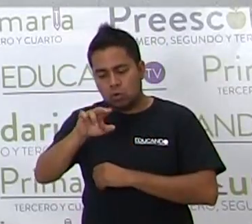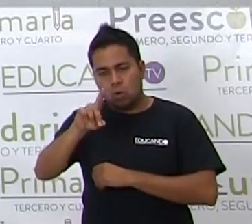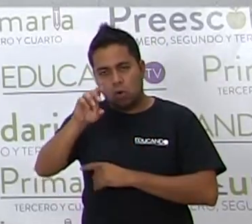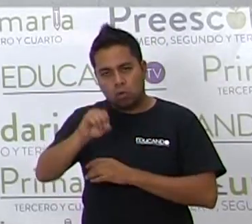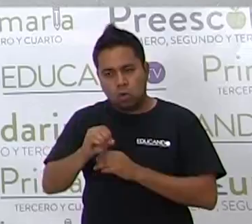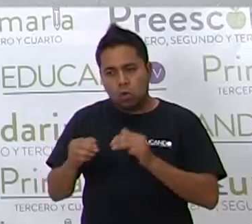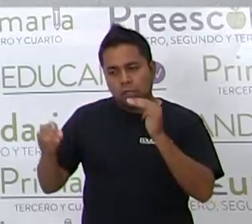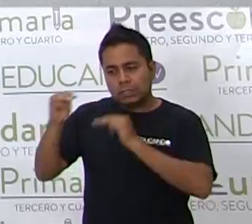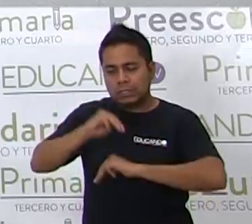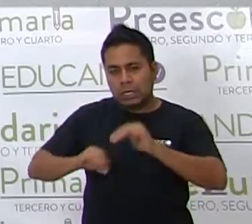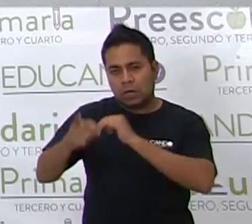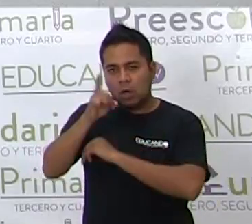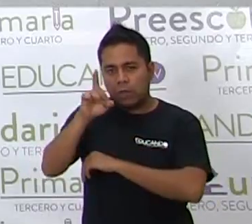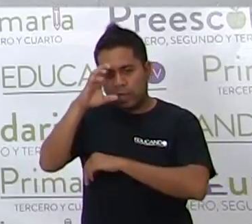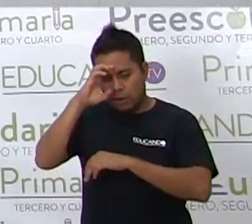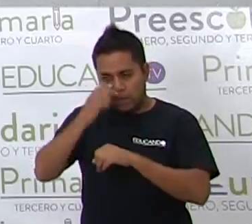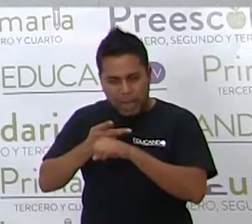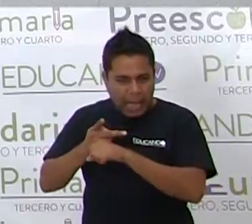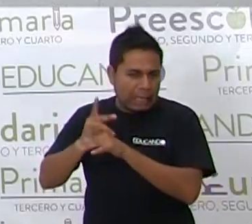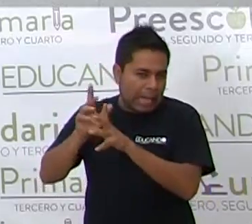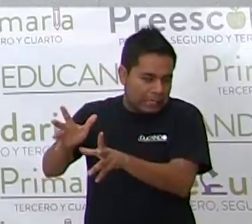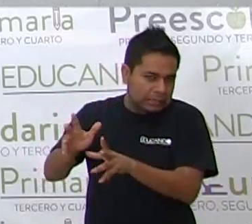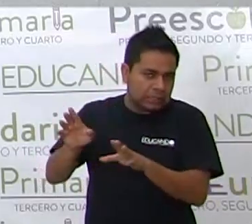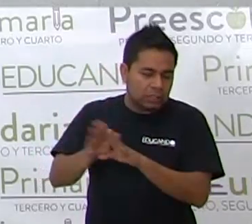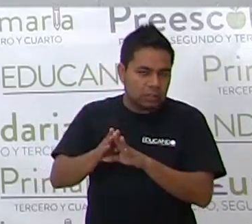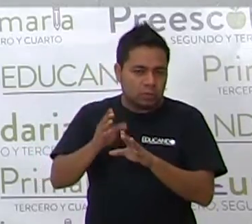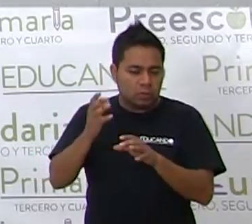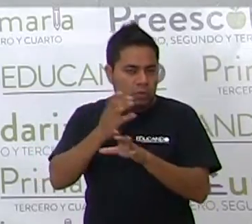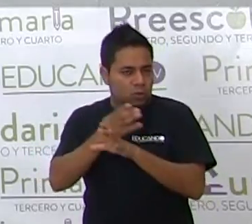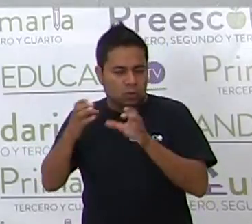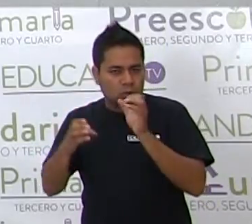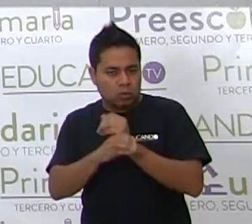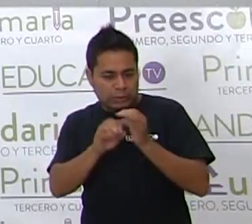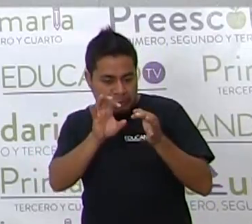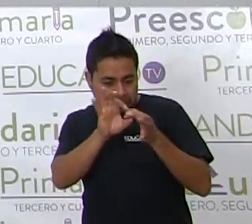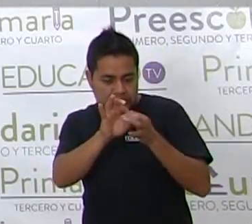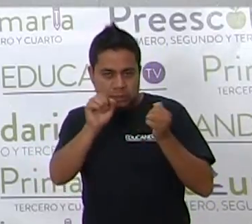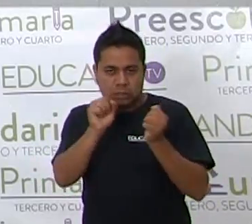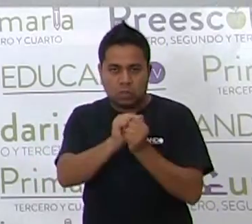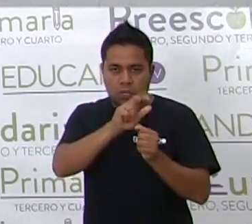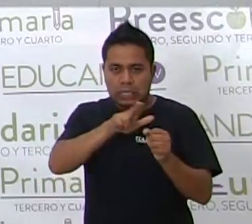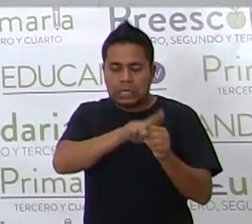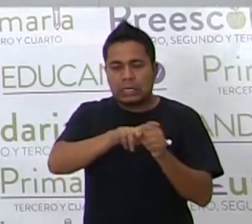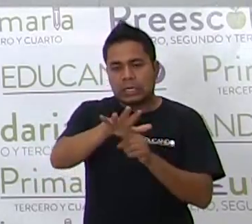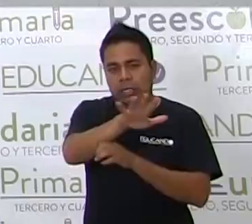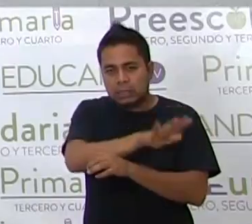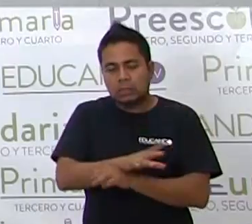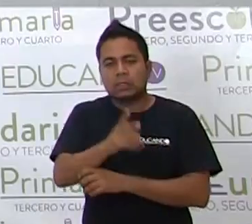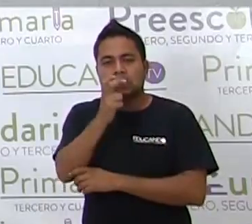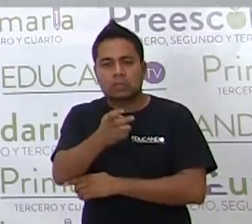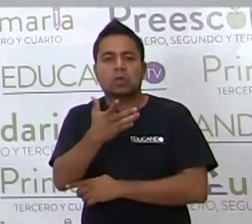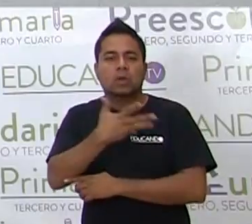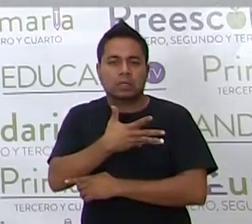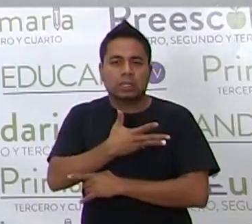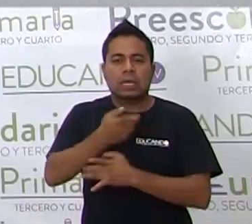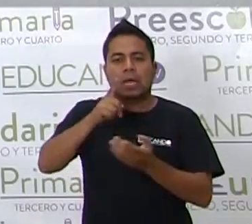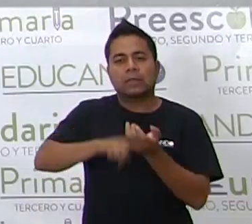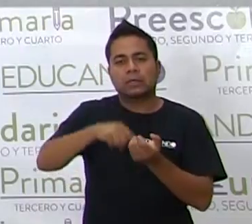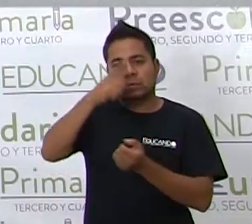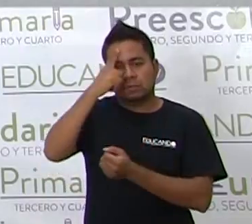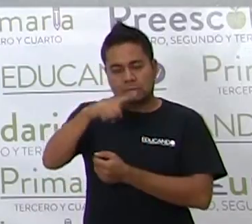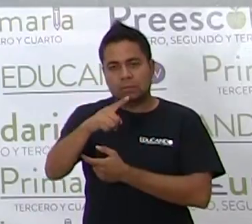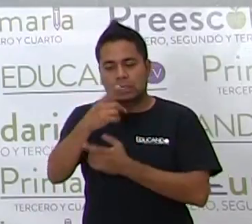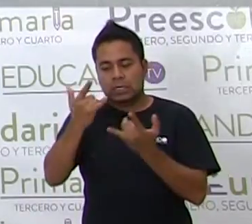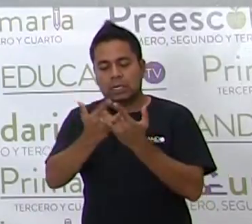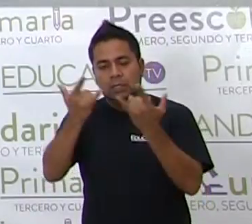Compadres, todos estos tipos de fenómenos que van relacionados con la naturaleza vienen derivados del género